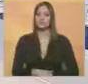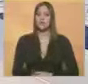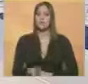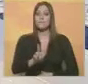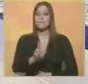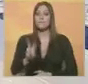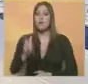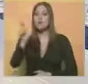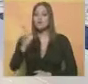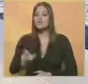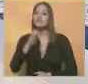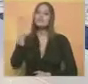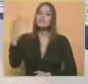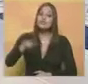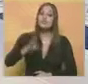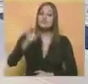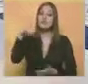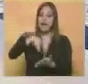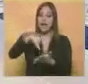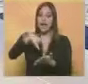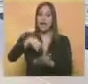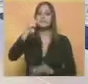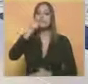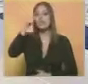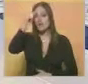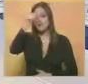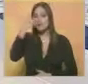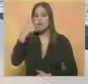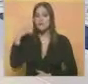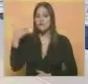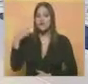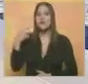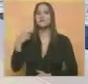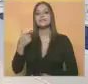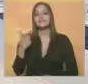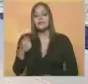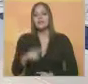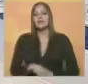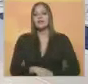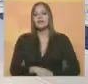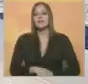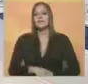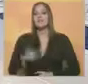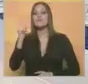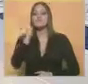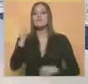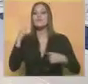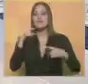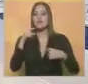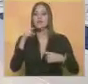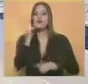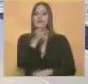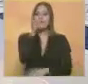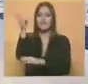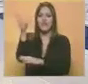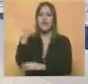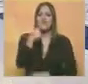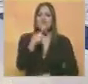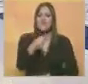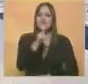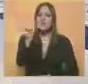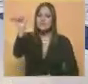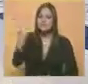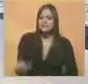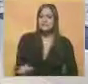22 muertes se contabilizaron en el estado Carabobo durante este fin de semana. Dejemos que Yacmivel Rosa sea quien nos amplíe los detalles de esta